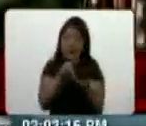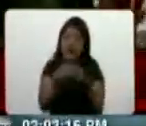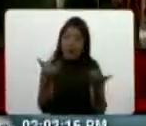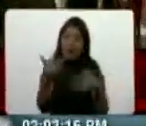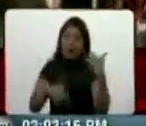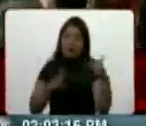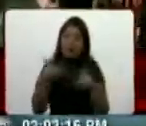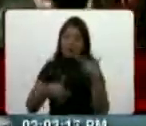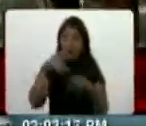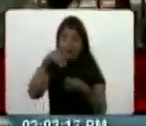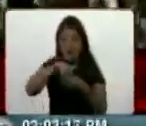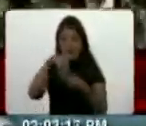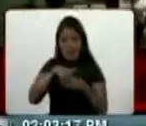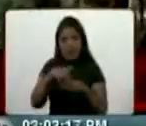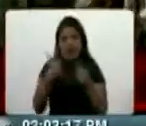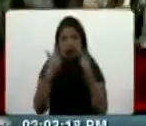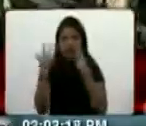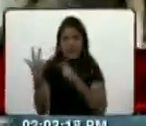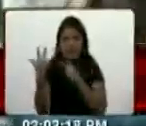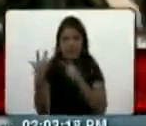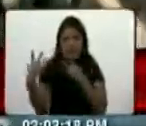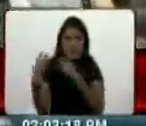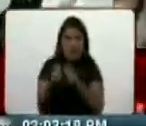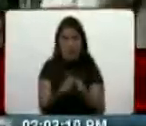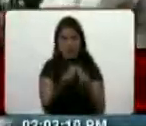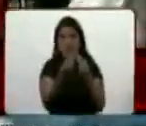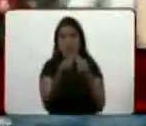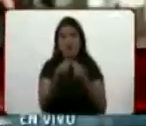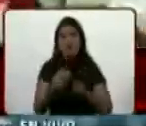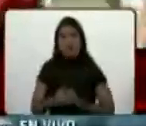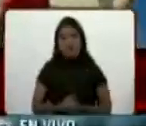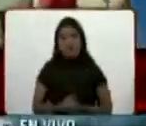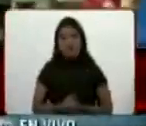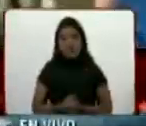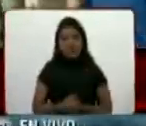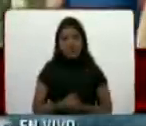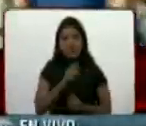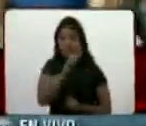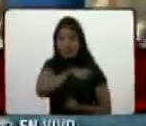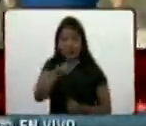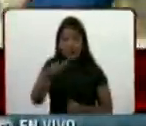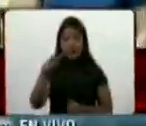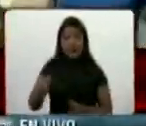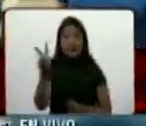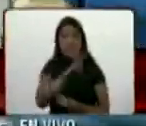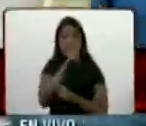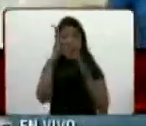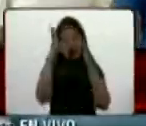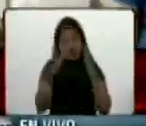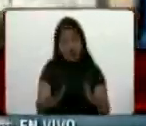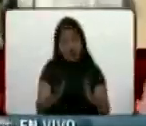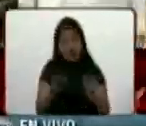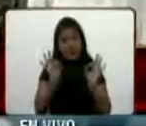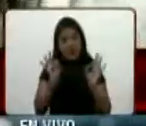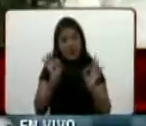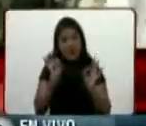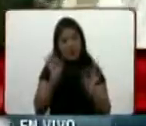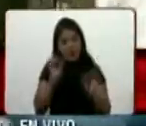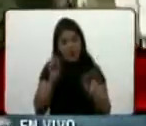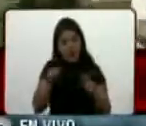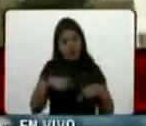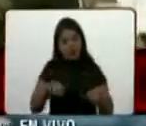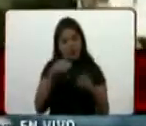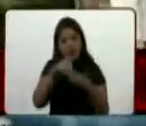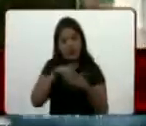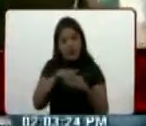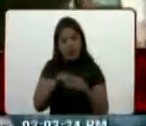jornada electoral. Vimos allí entonces el acompañamiento que se le realiza por parte de los ciudadanos, por parte de los venezolanos, justamente en este centro electoral que, repetimos, desde